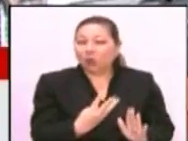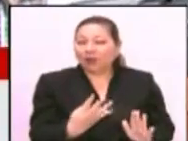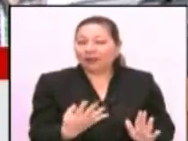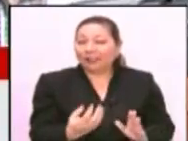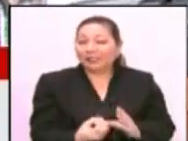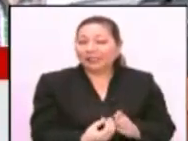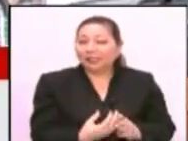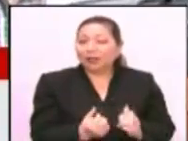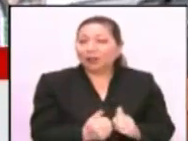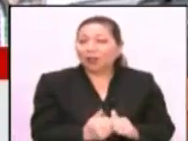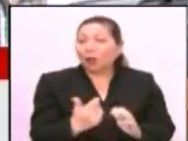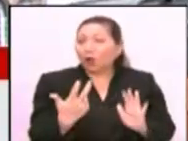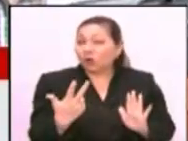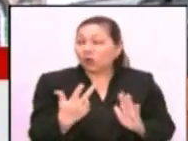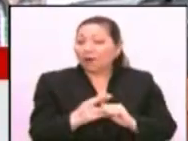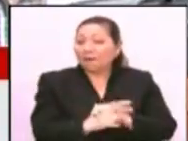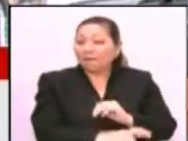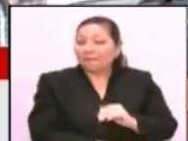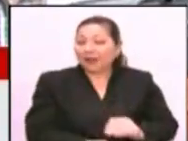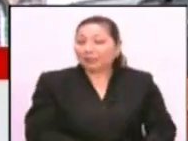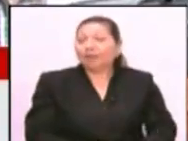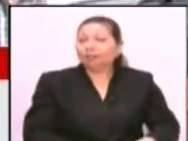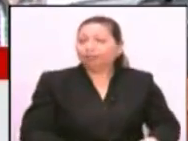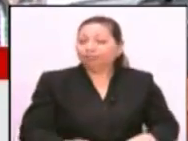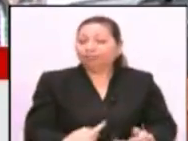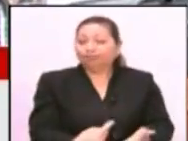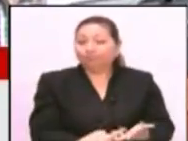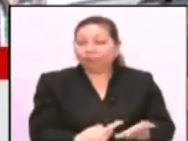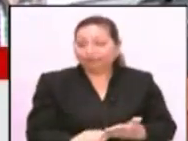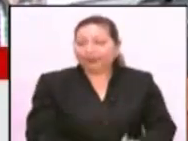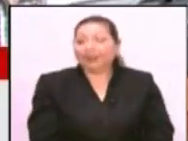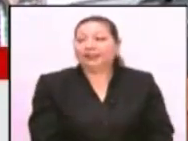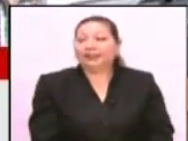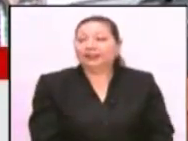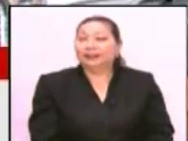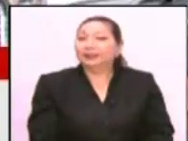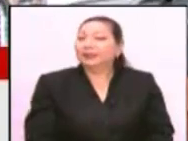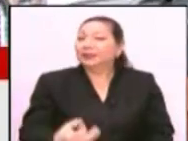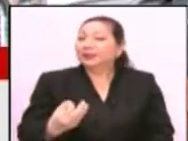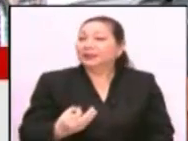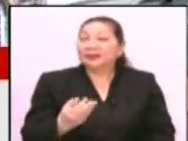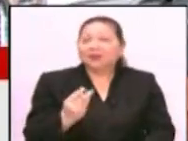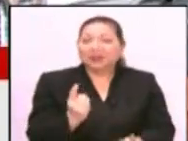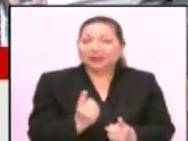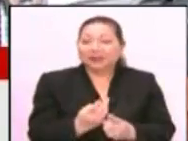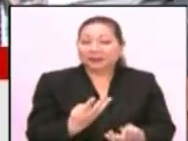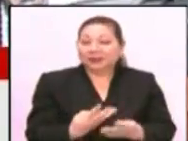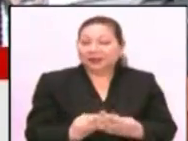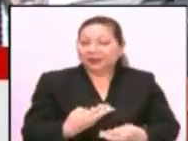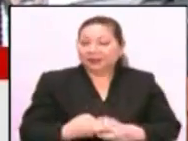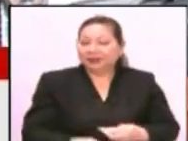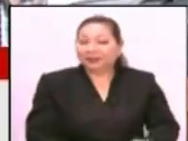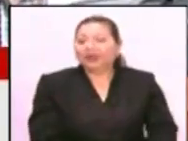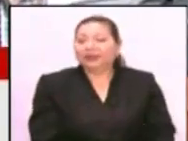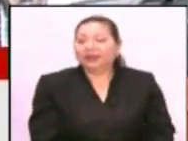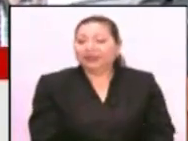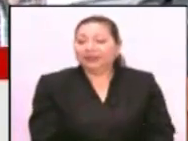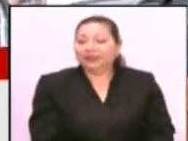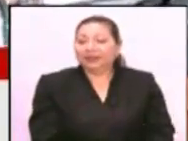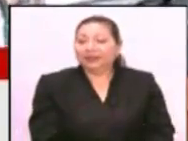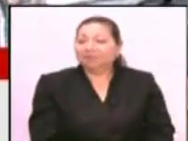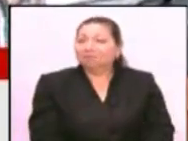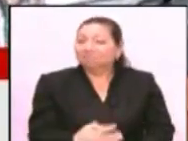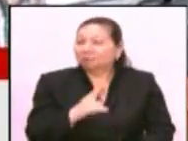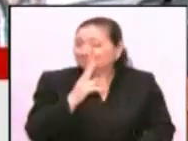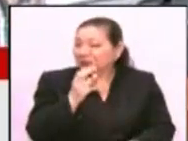año, con 8 países, discutiendo efectivamente, especialmente enfocado en cárceles productivas. La